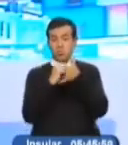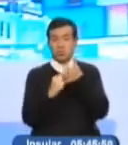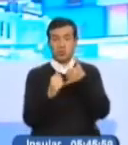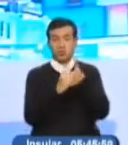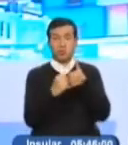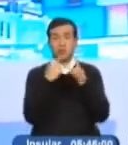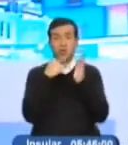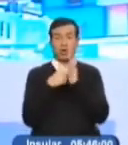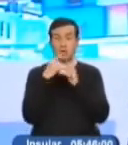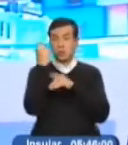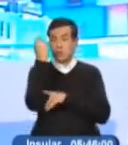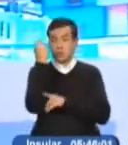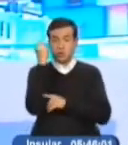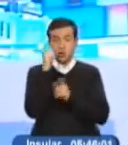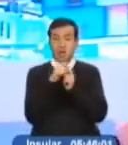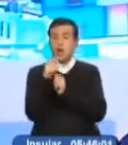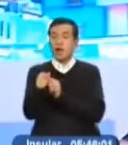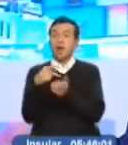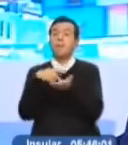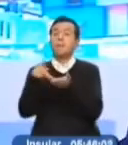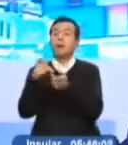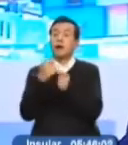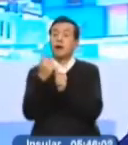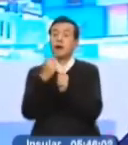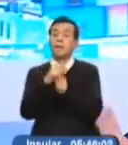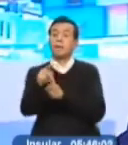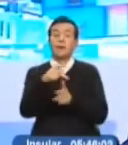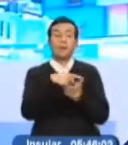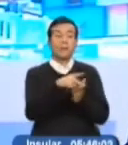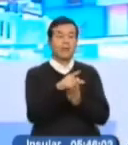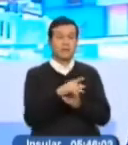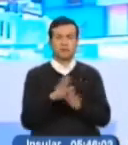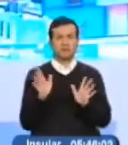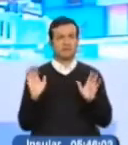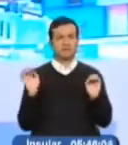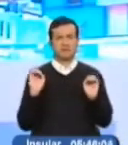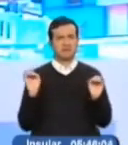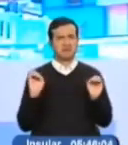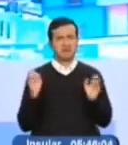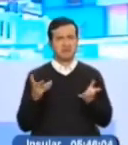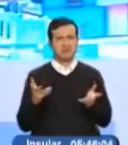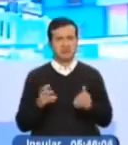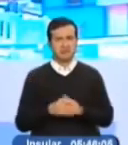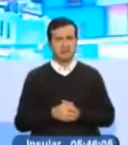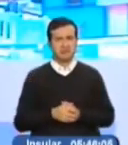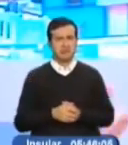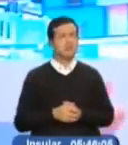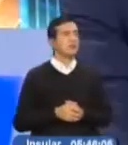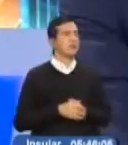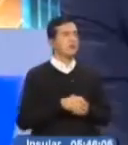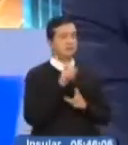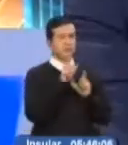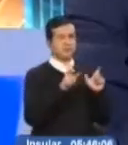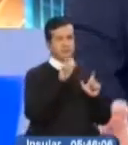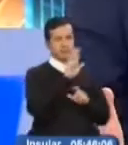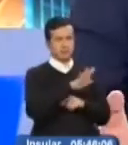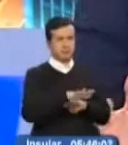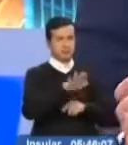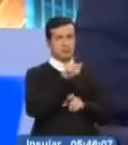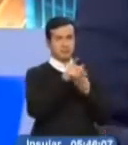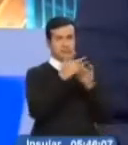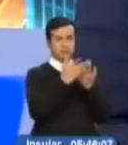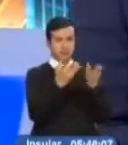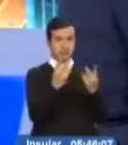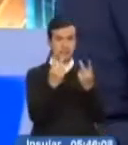ya la circulación del dinero físico para ese tipo de servicios que son de amplio consumo de la ciudadanía. Para que la ciudadanía, que es el